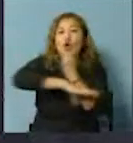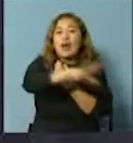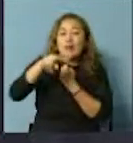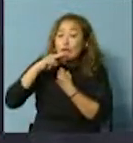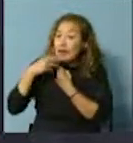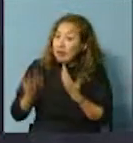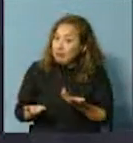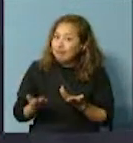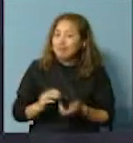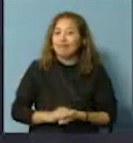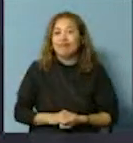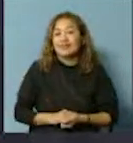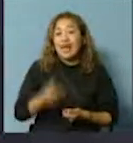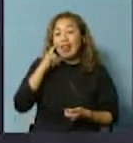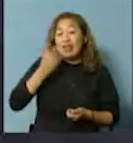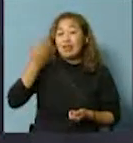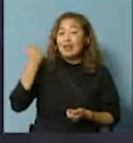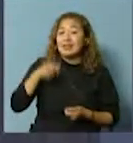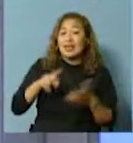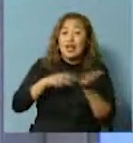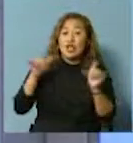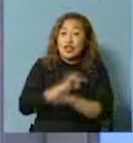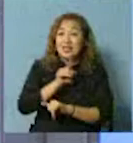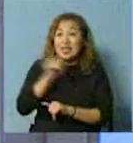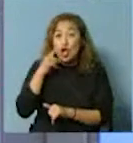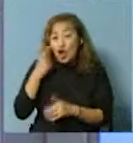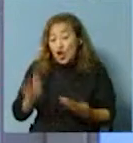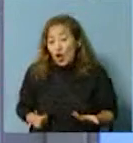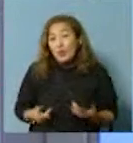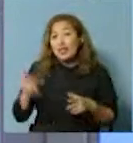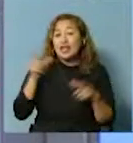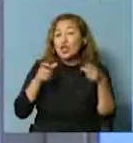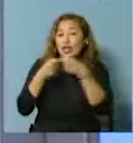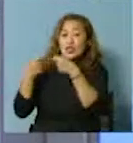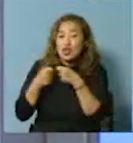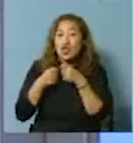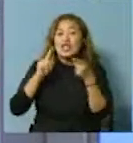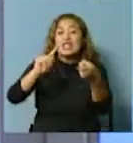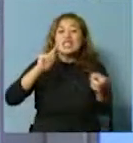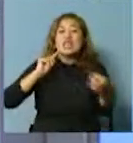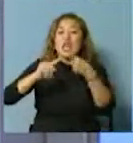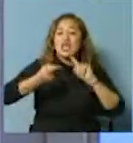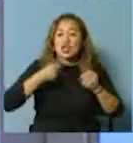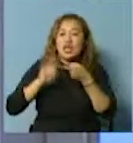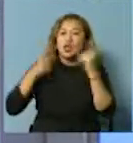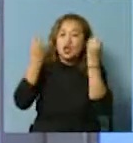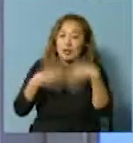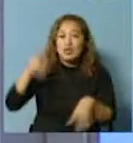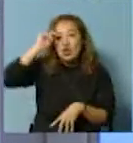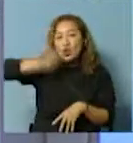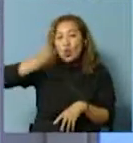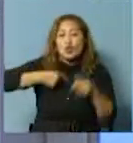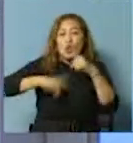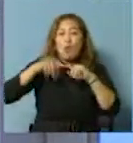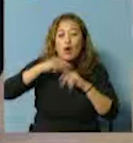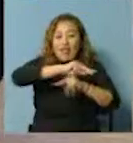candidatura que tienen el día de ayer la noticia de carlos santillán y todos los gremialistas estuvo vinculada con el inicio de las audiencias por